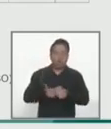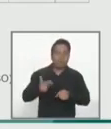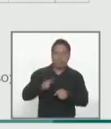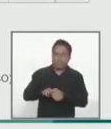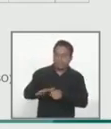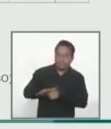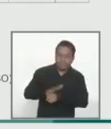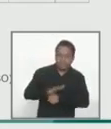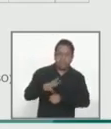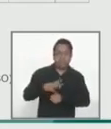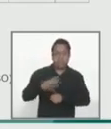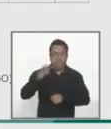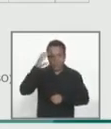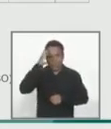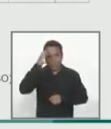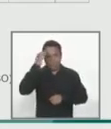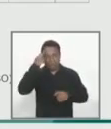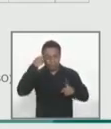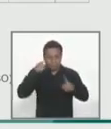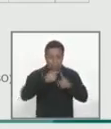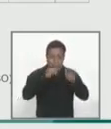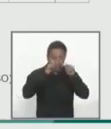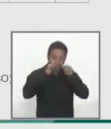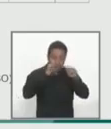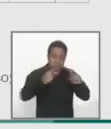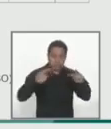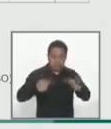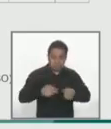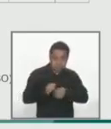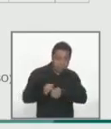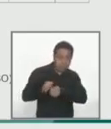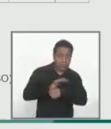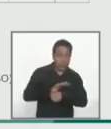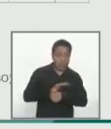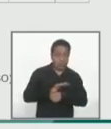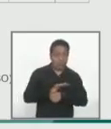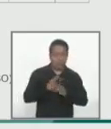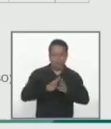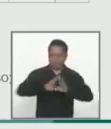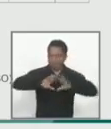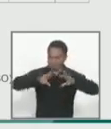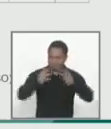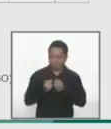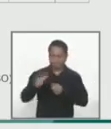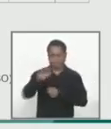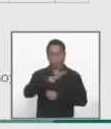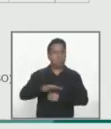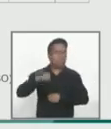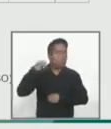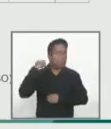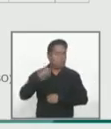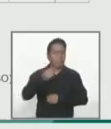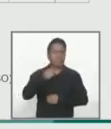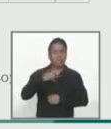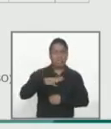hoy de las camas destinadas para la atención de pacientes COVID, de manera global